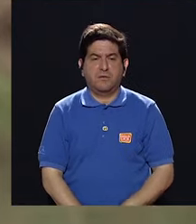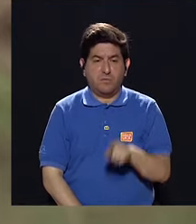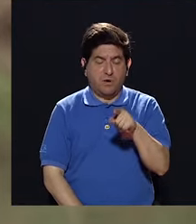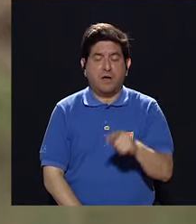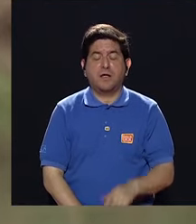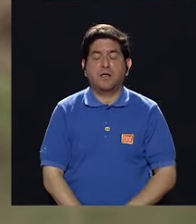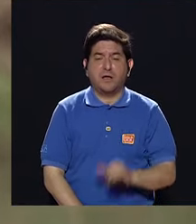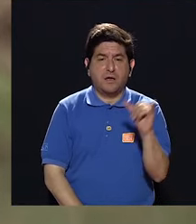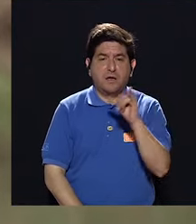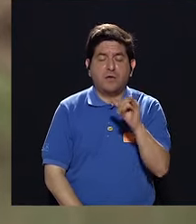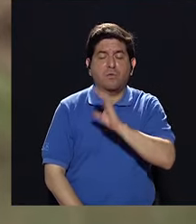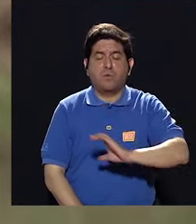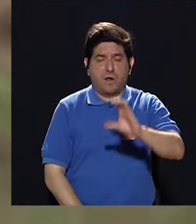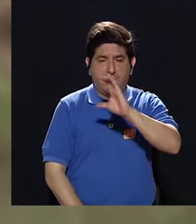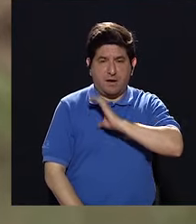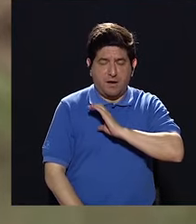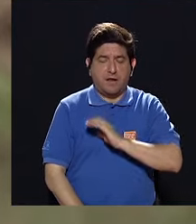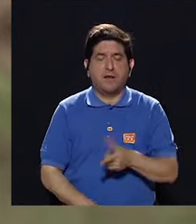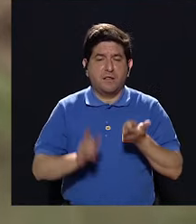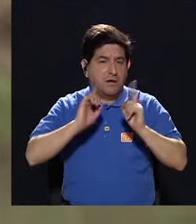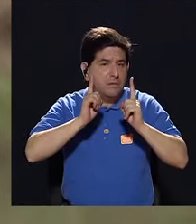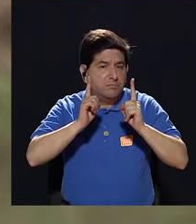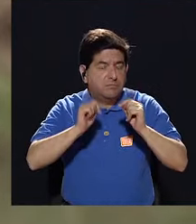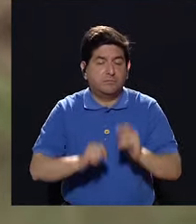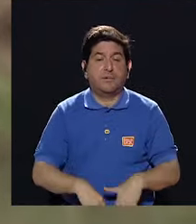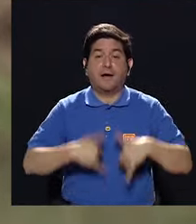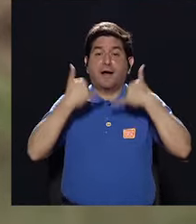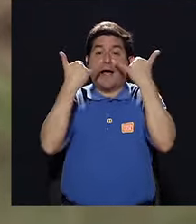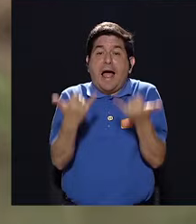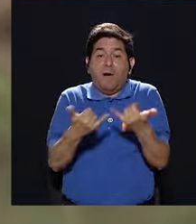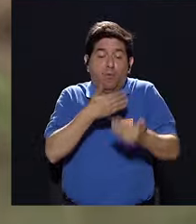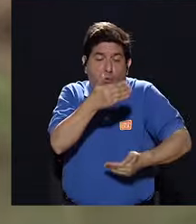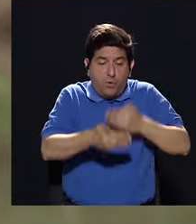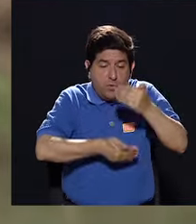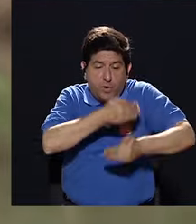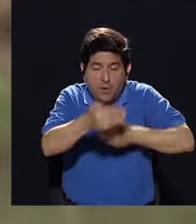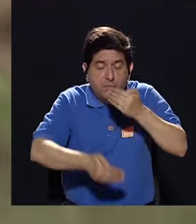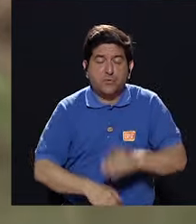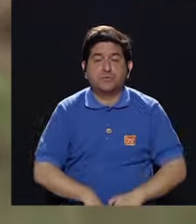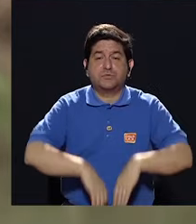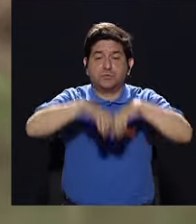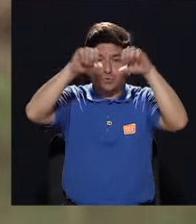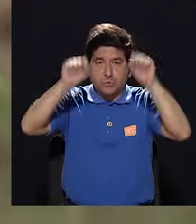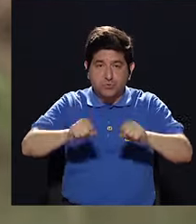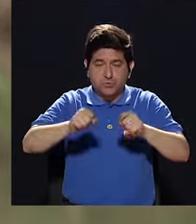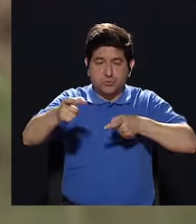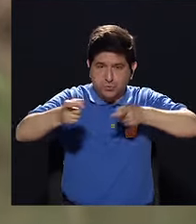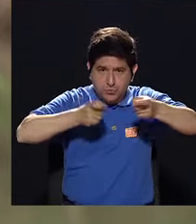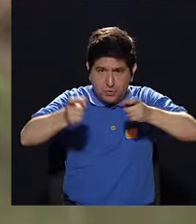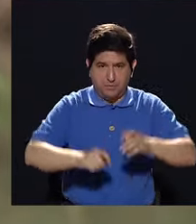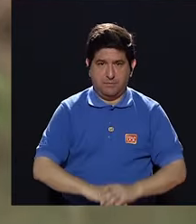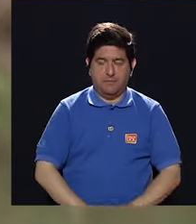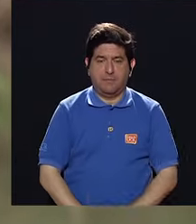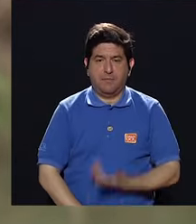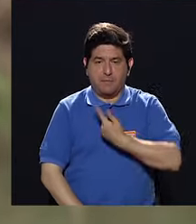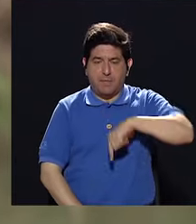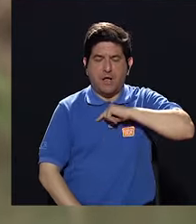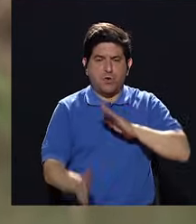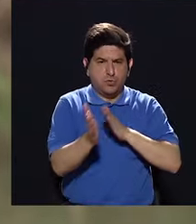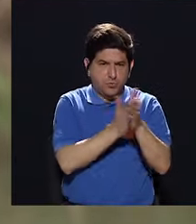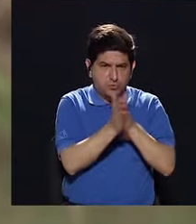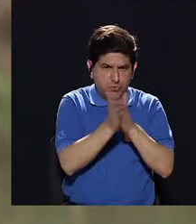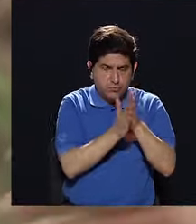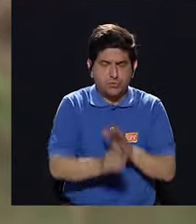se dispone y qué calidad tiene, ahora estamos en el proceso de un sistema de regulación, o sea, cómo